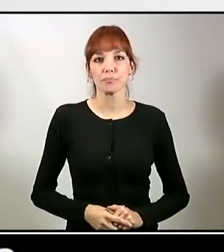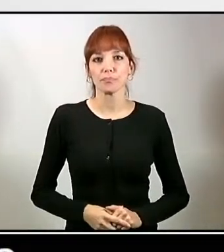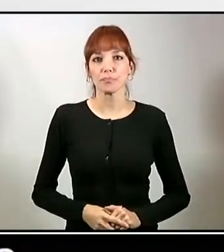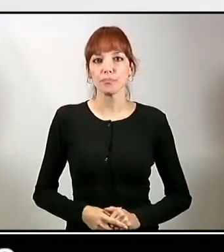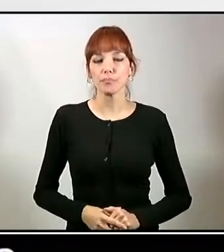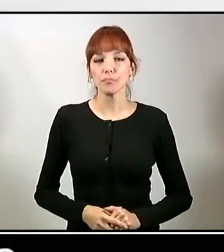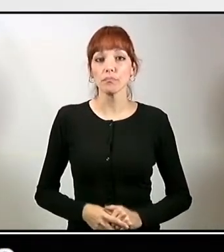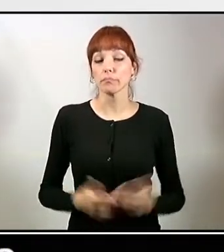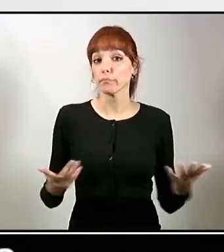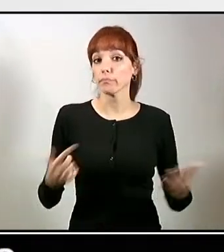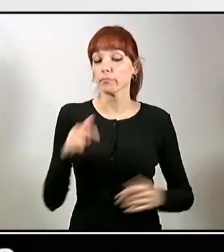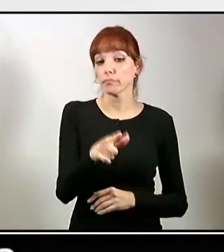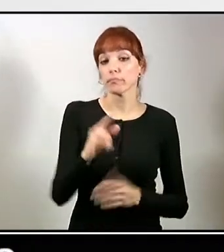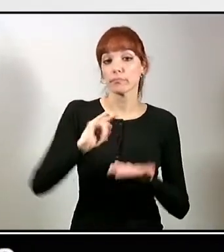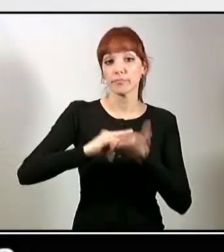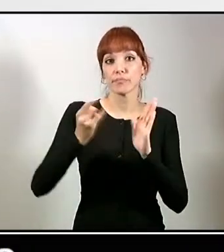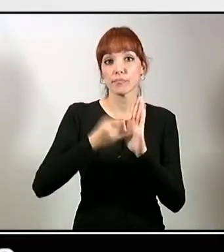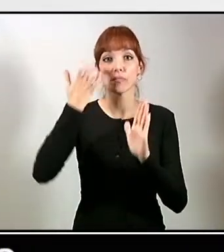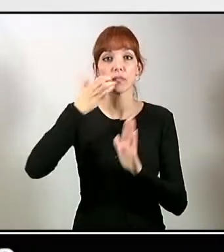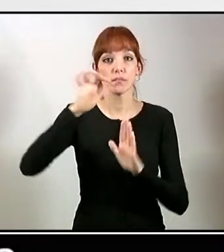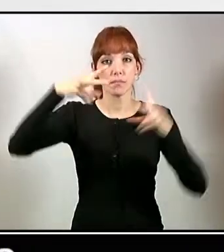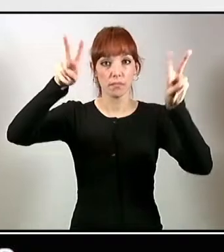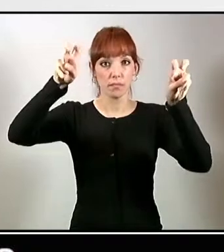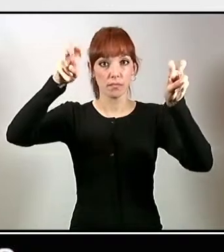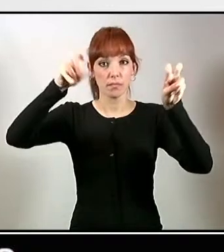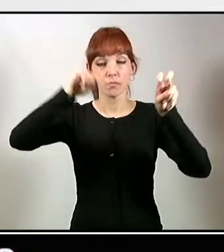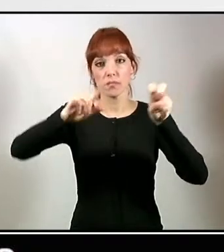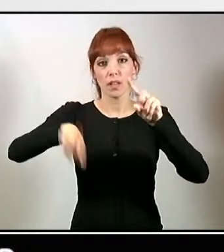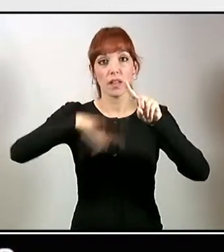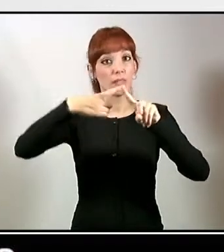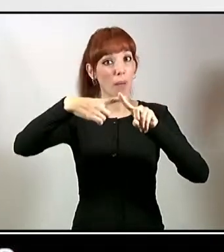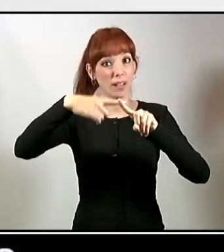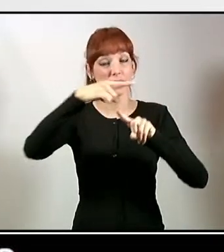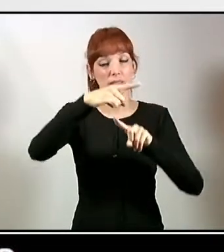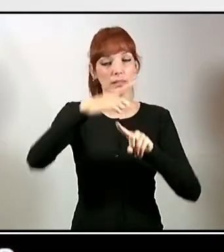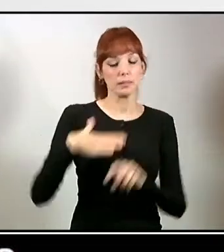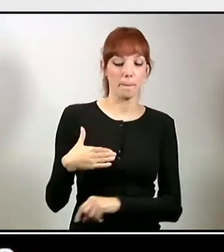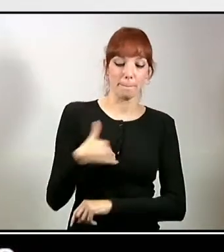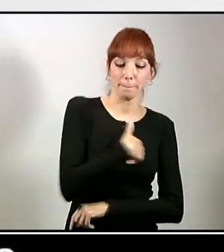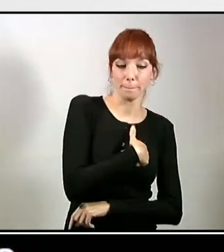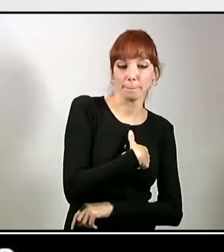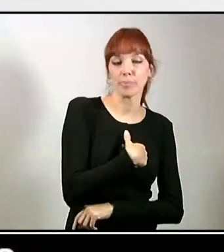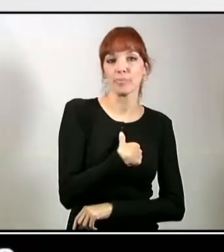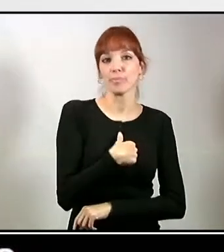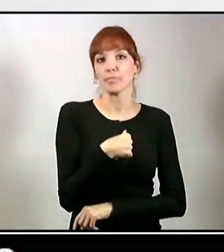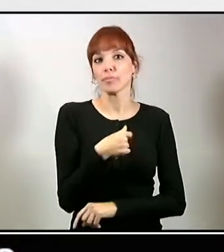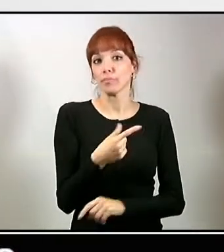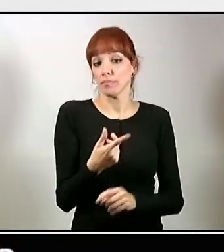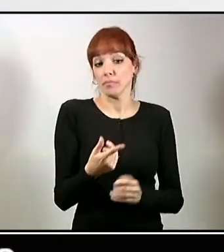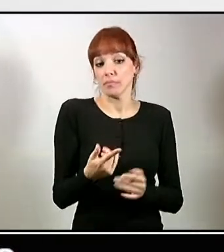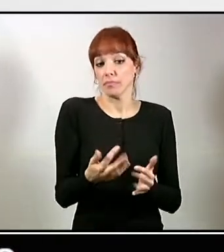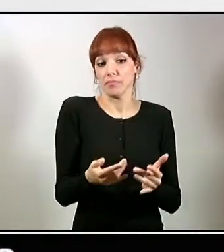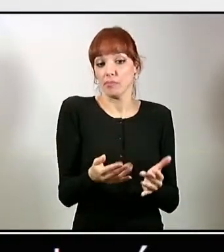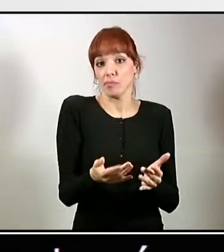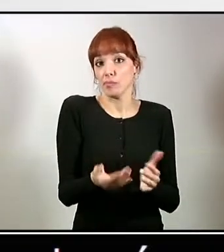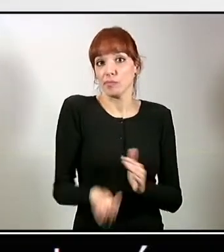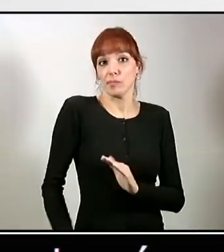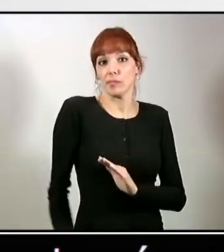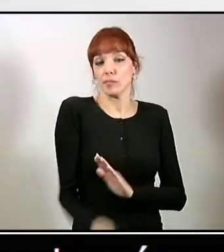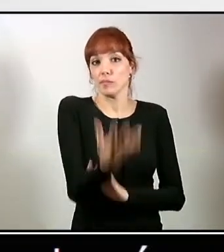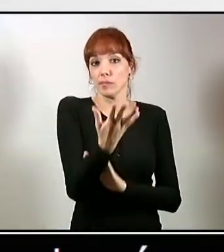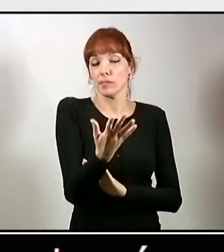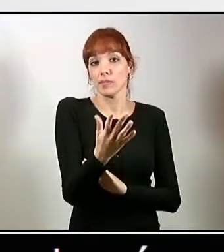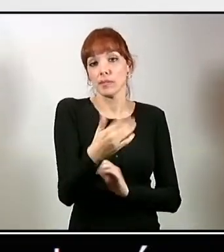trata de un sistema innovador que además se va a poner en marcha junto al sistema